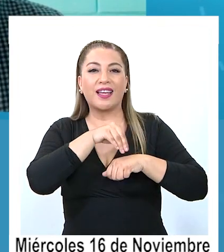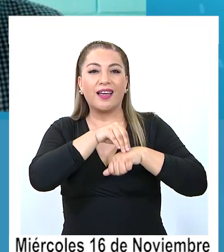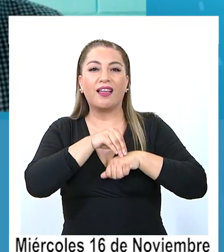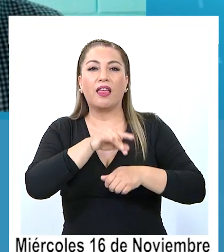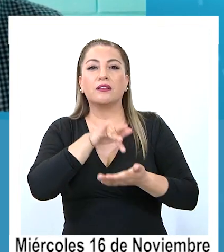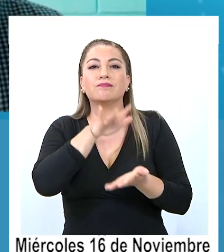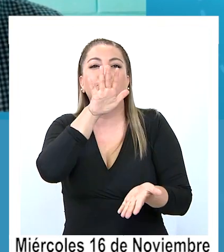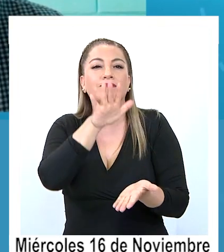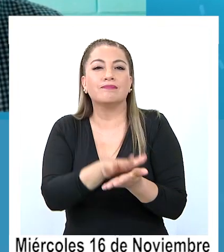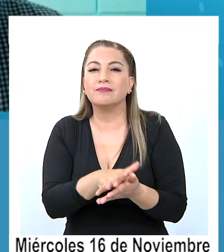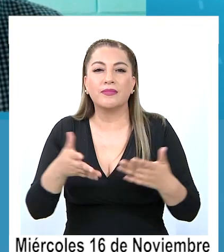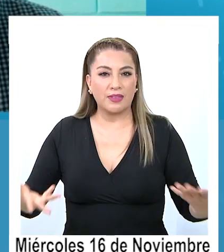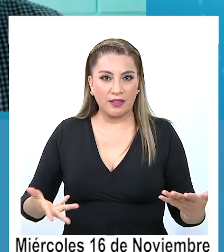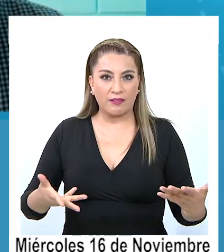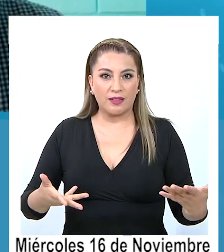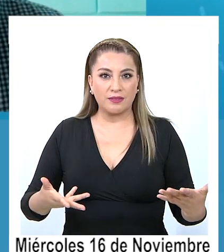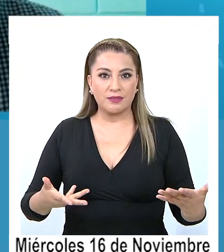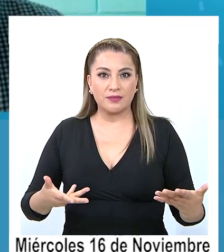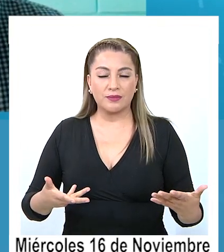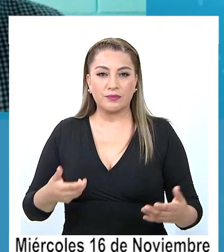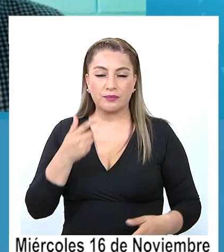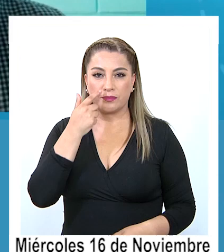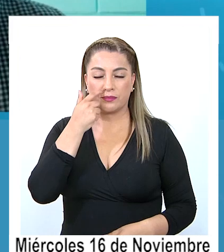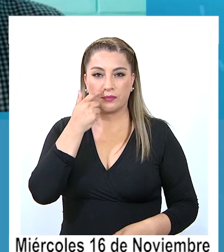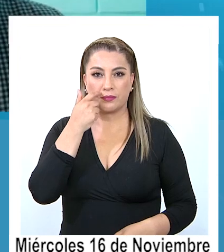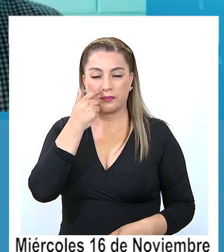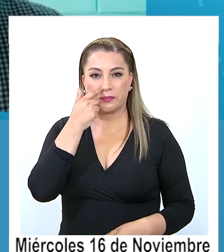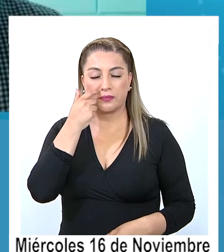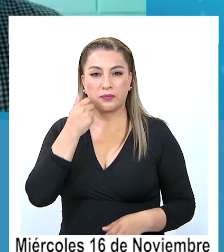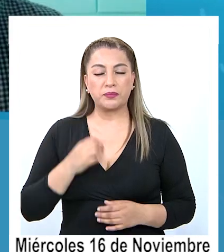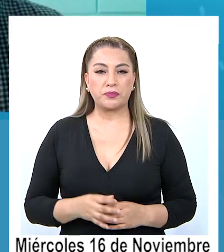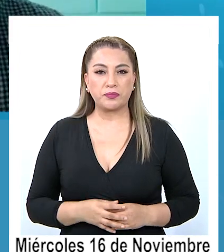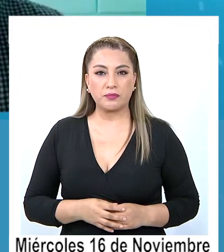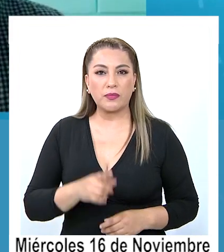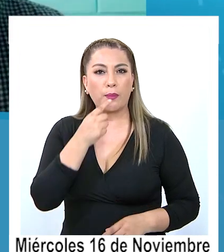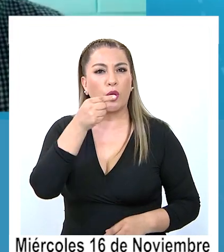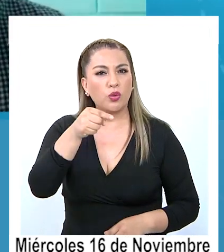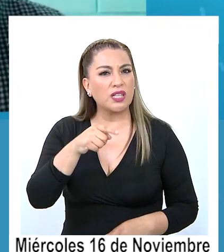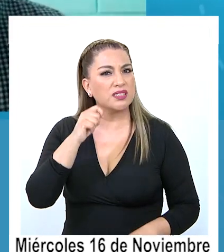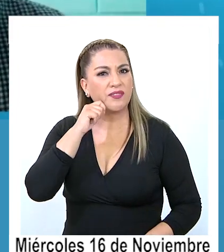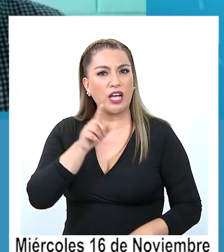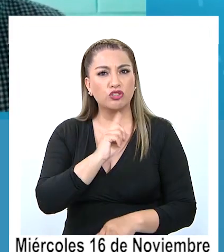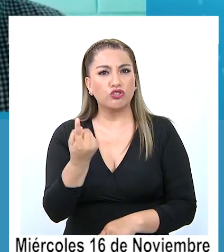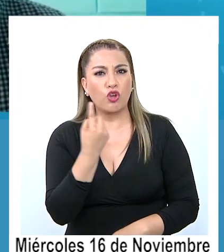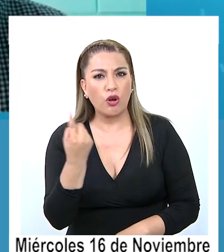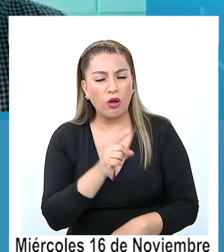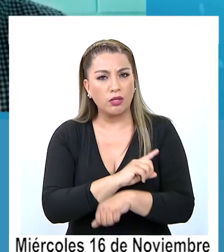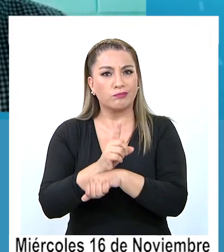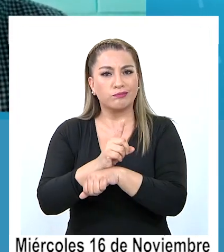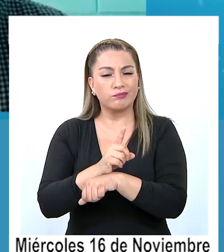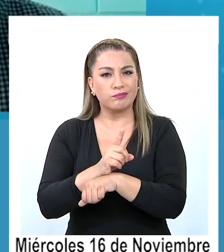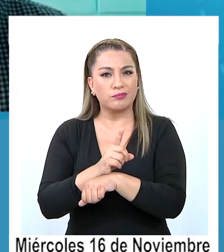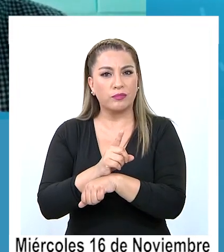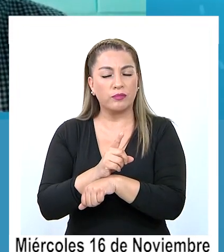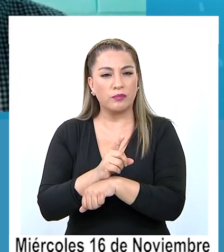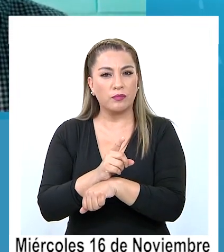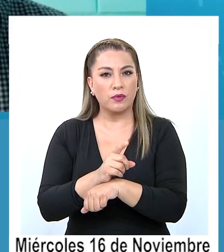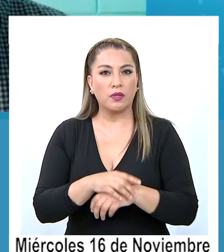alimentado, ¿cierto?, con la base de datos del Poder Judicial. ¿Y eso es automático o la persona,